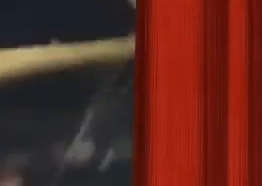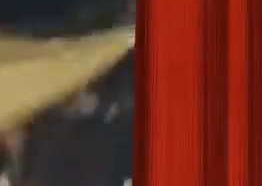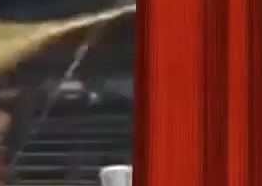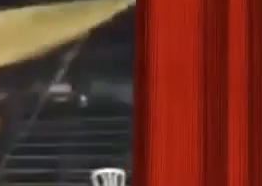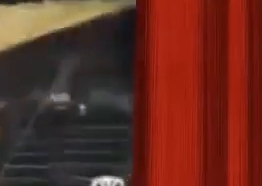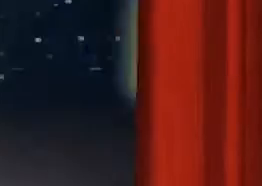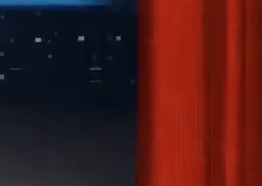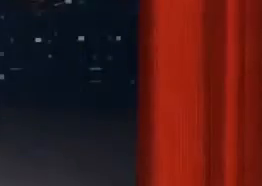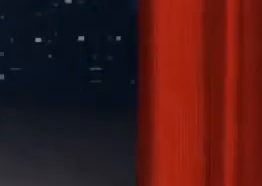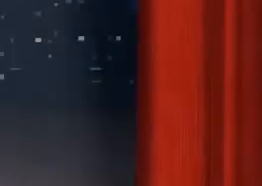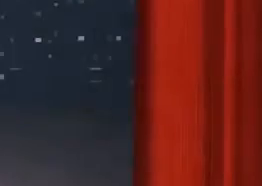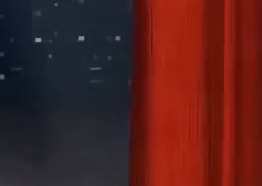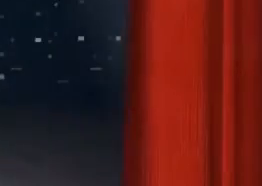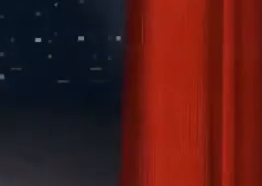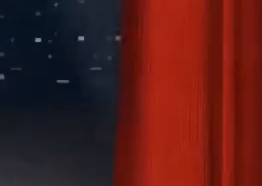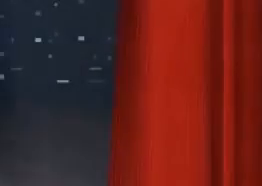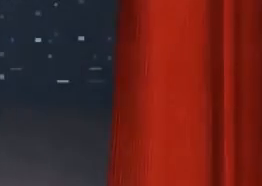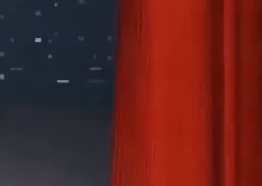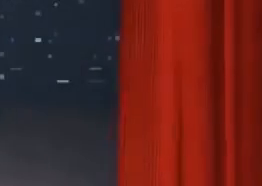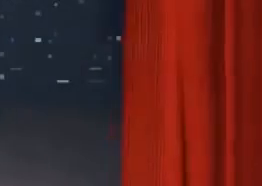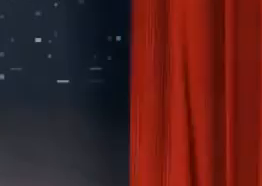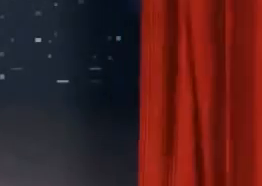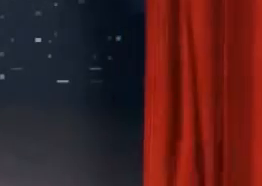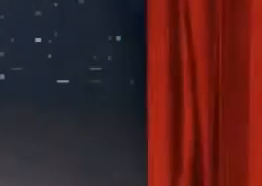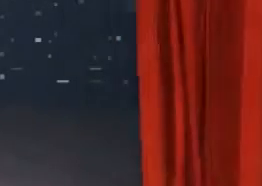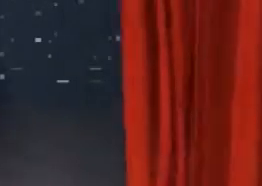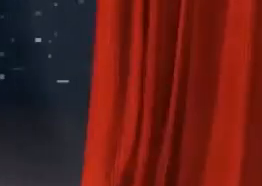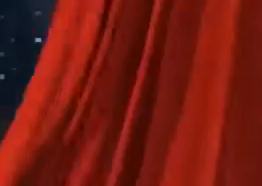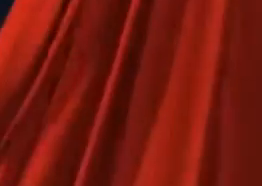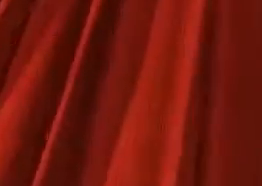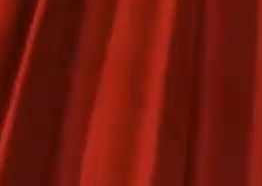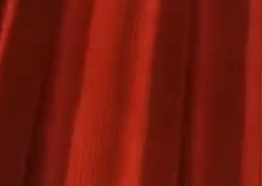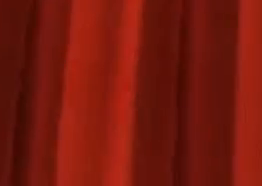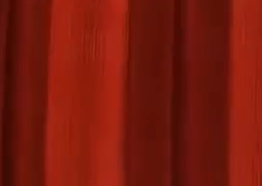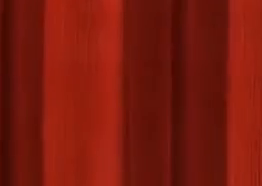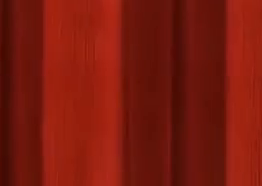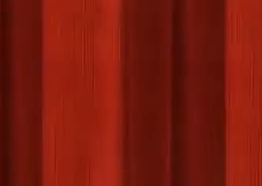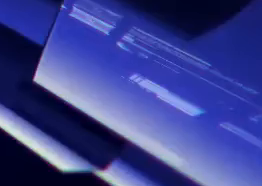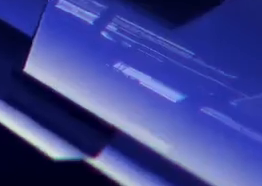noche. Recuerda que los niños menores de 5 años entran gratis.